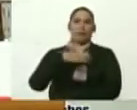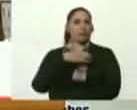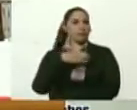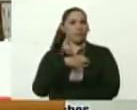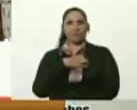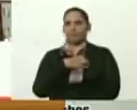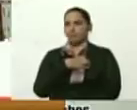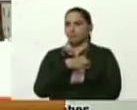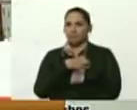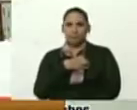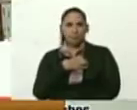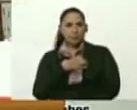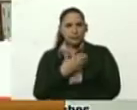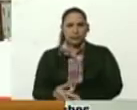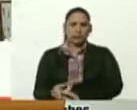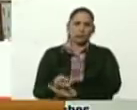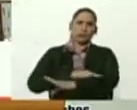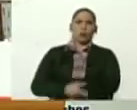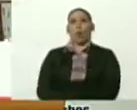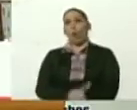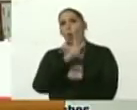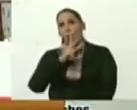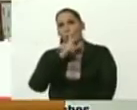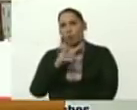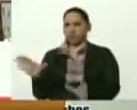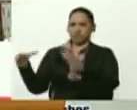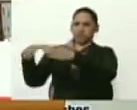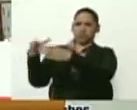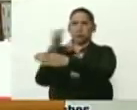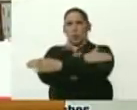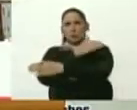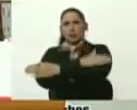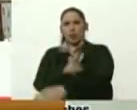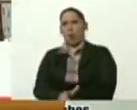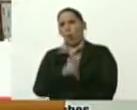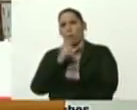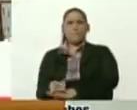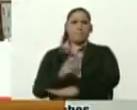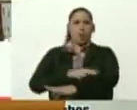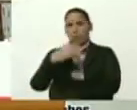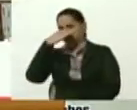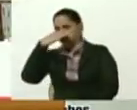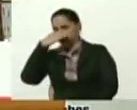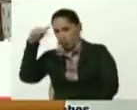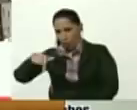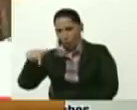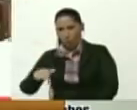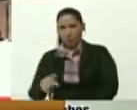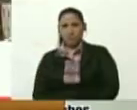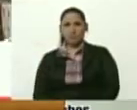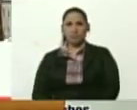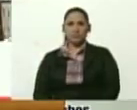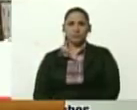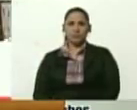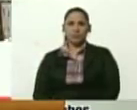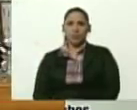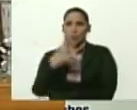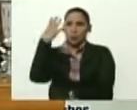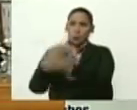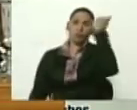son de lo peor, la peor excreta, estos delincuentes que hoy están en